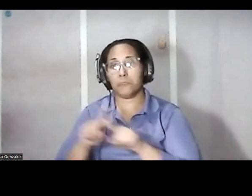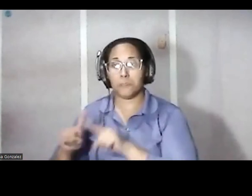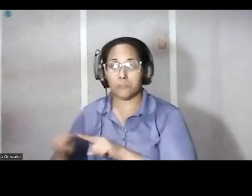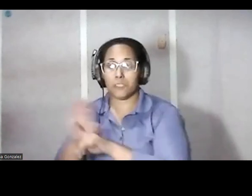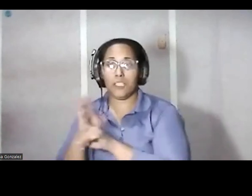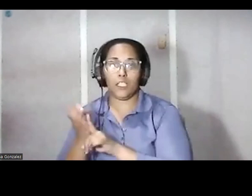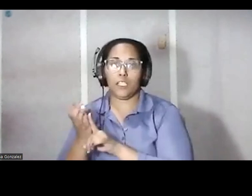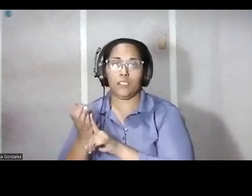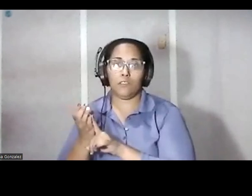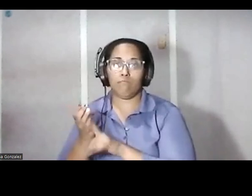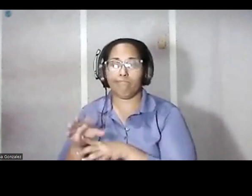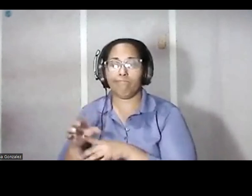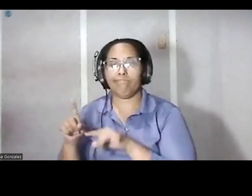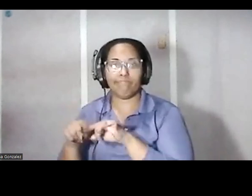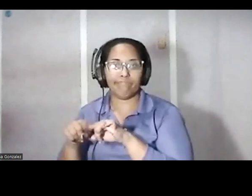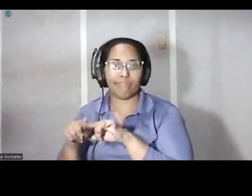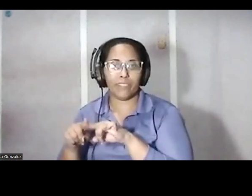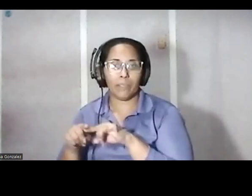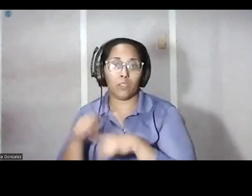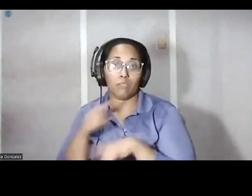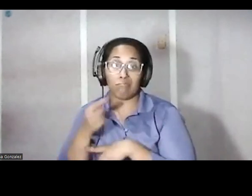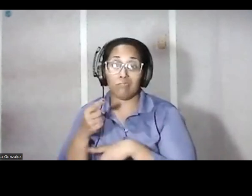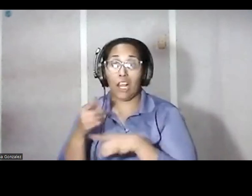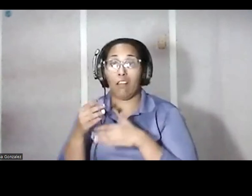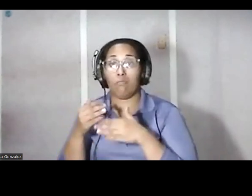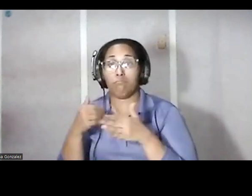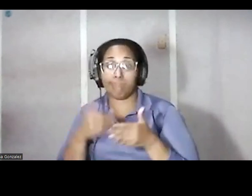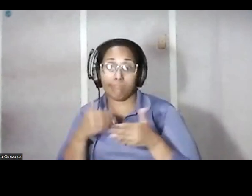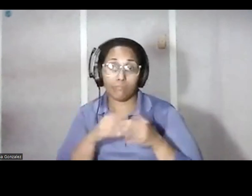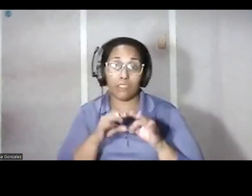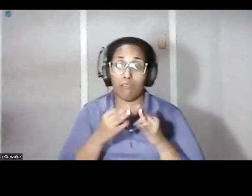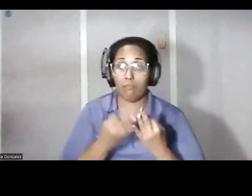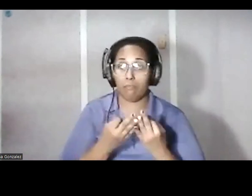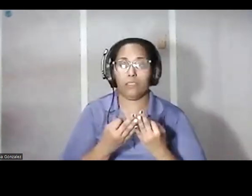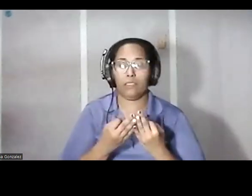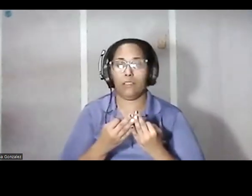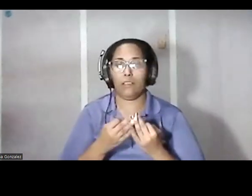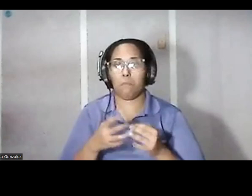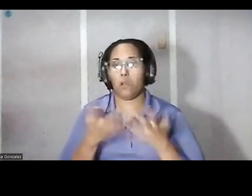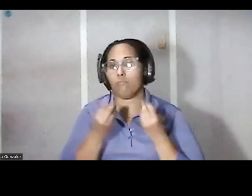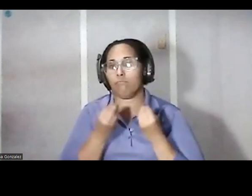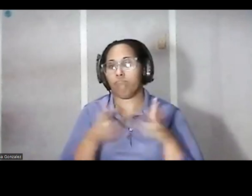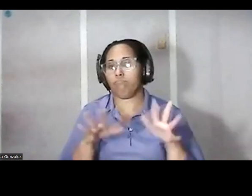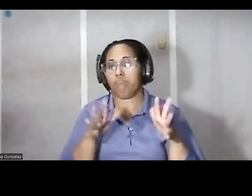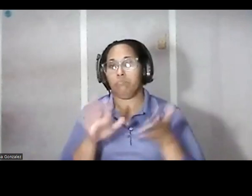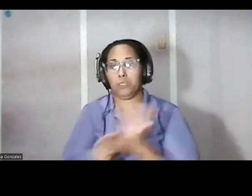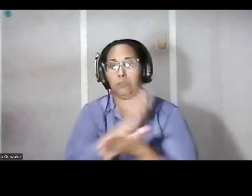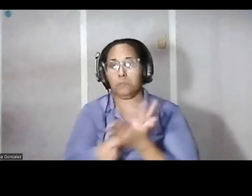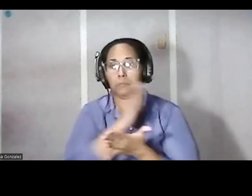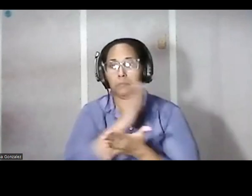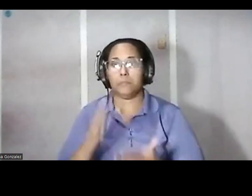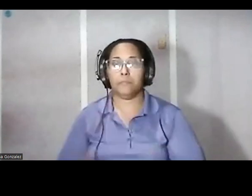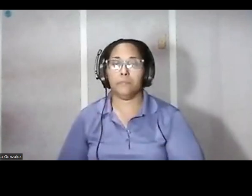se depende de lo que digan los vecinos y lo que diga la familia, porque ahí termina la